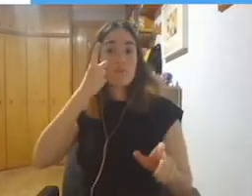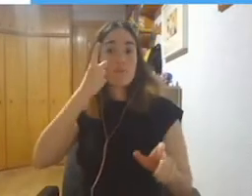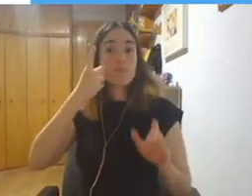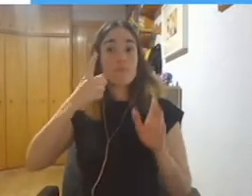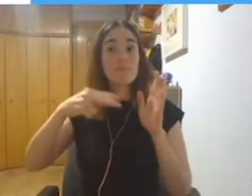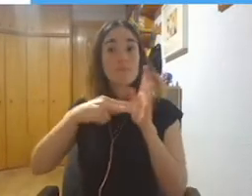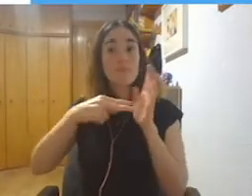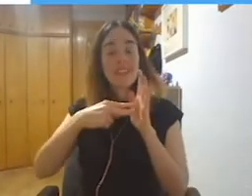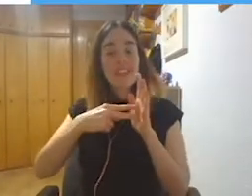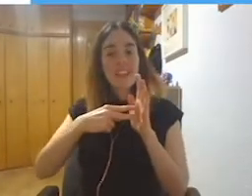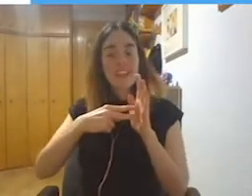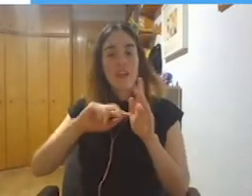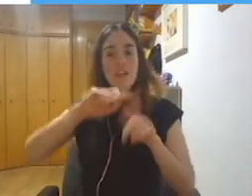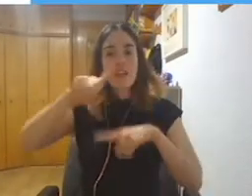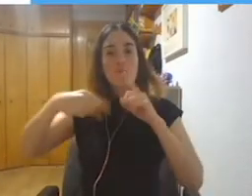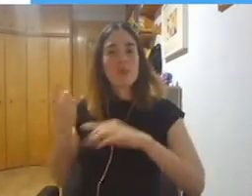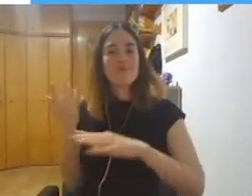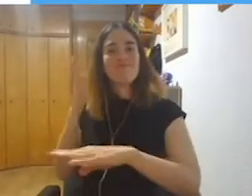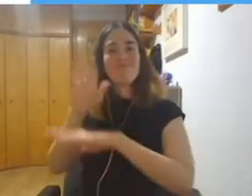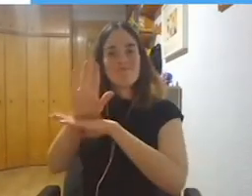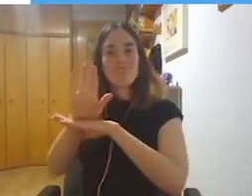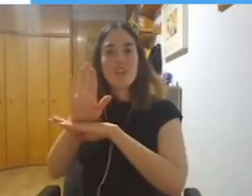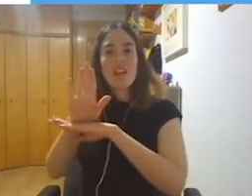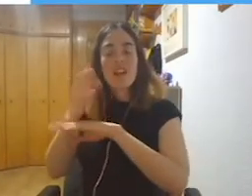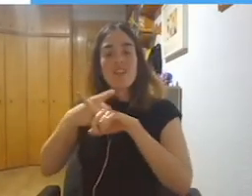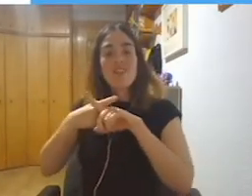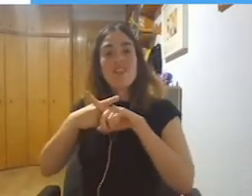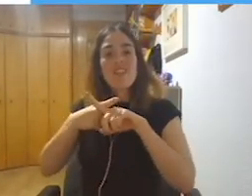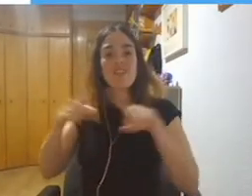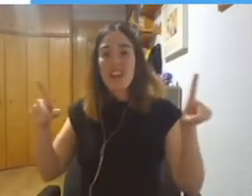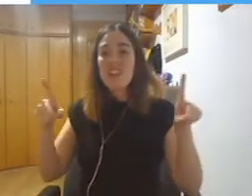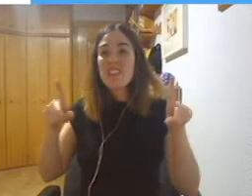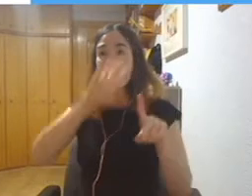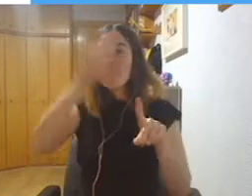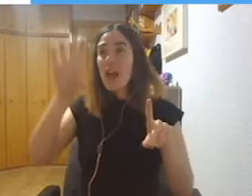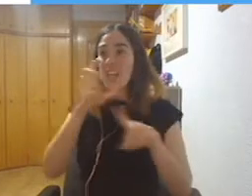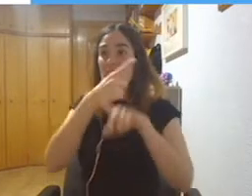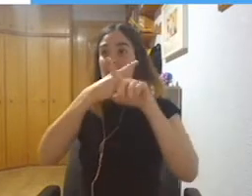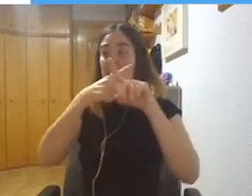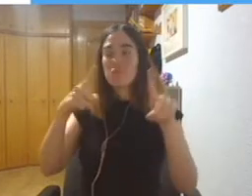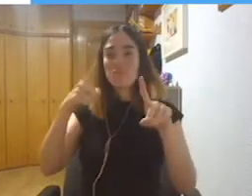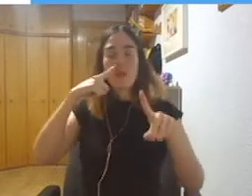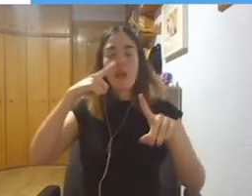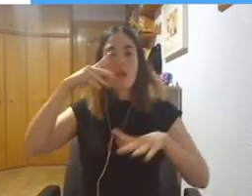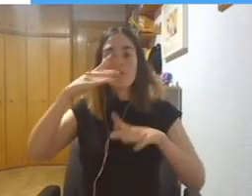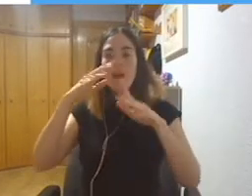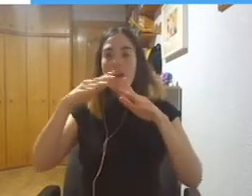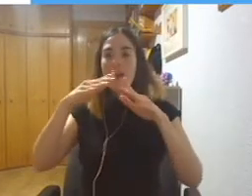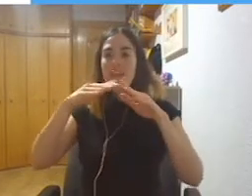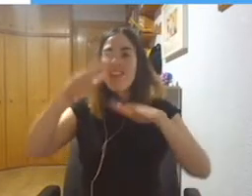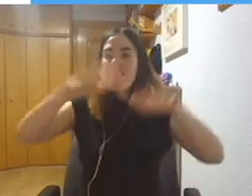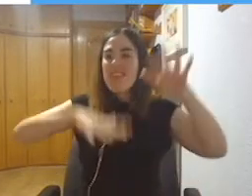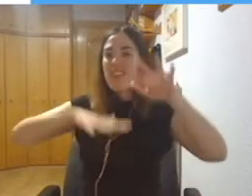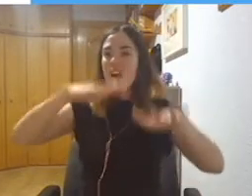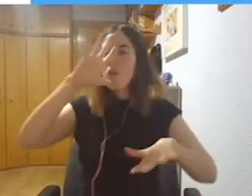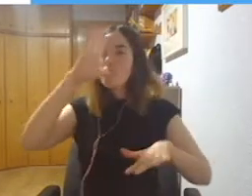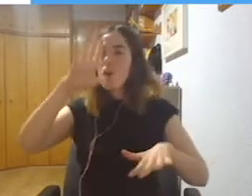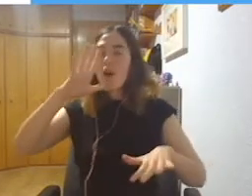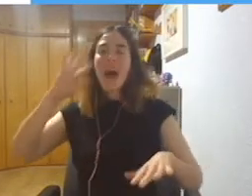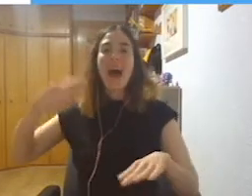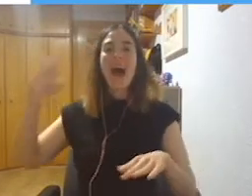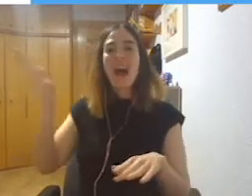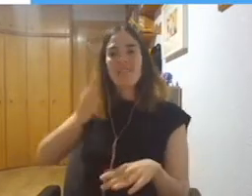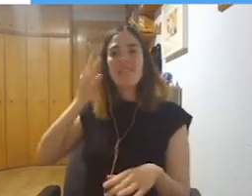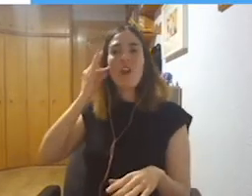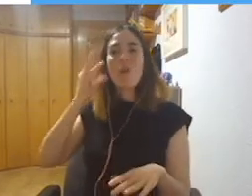que se demostró es que, a diferencia de la inmensa mayoría de países, no había una brecha digital hacia las mujeres que tuvieran